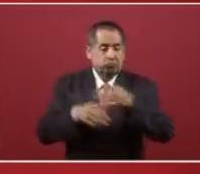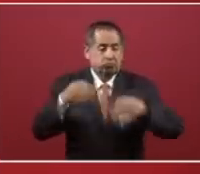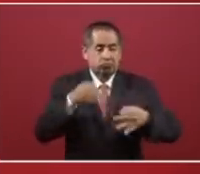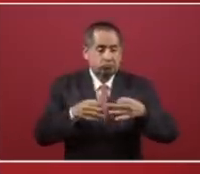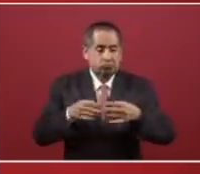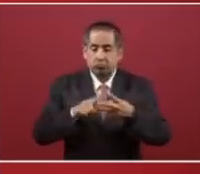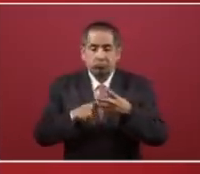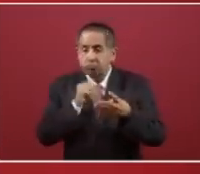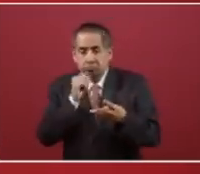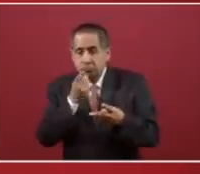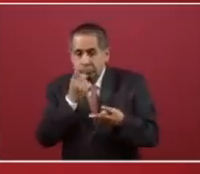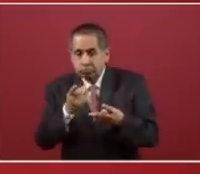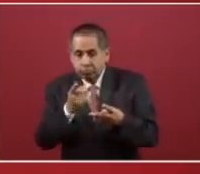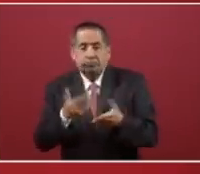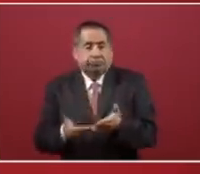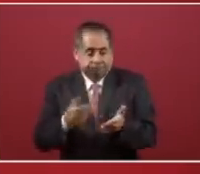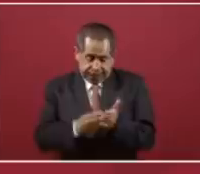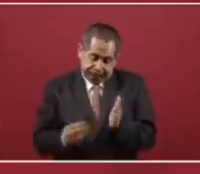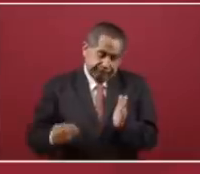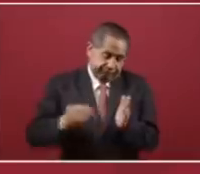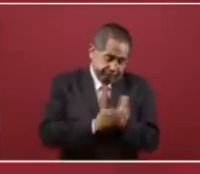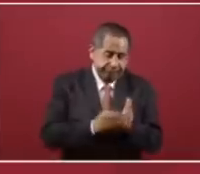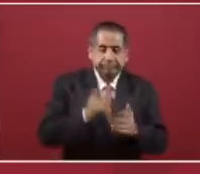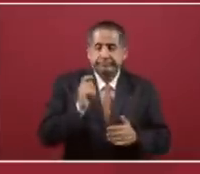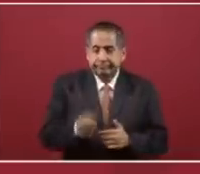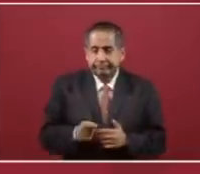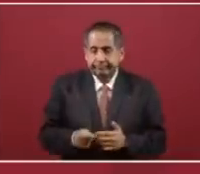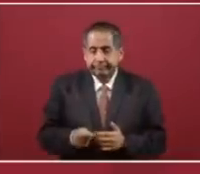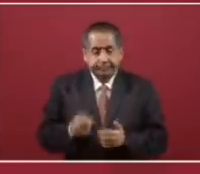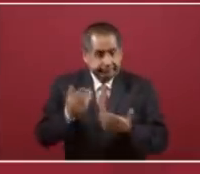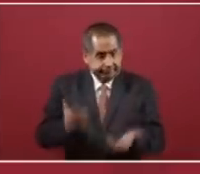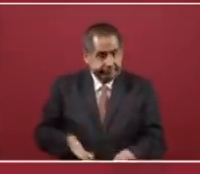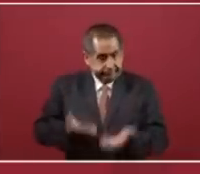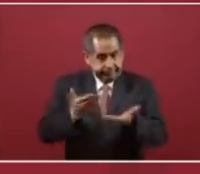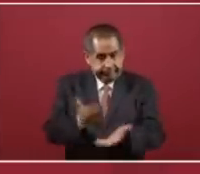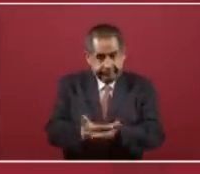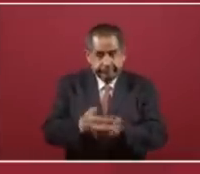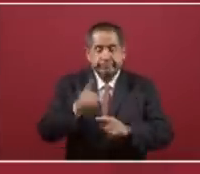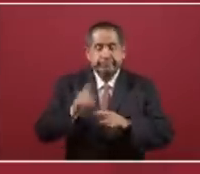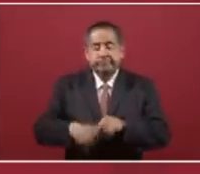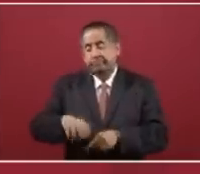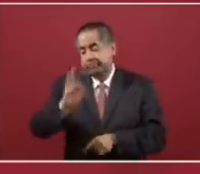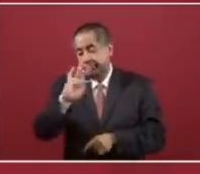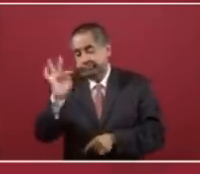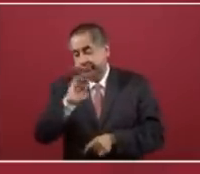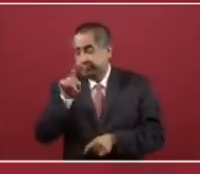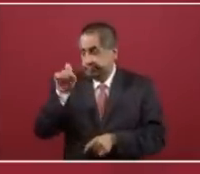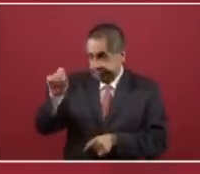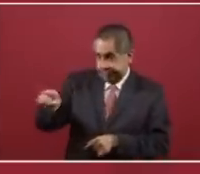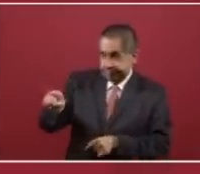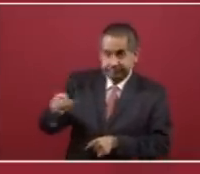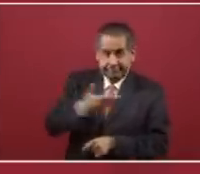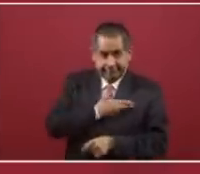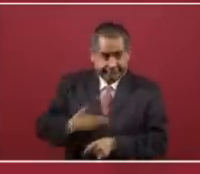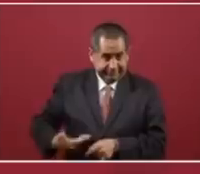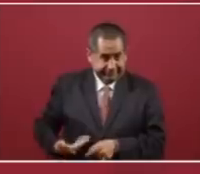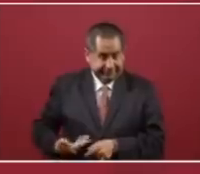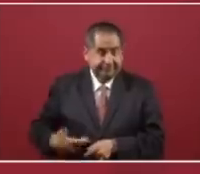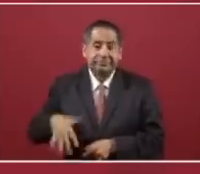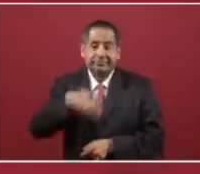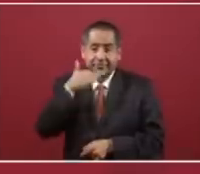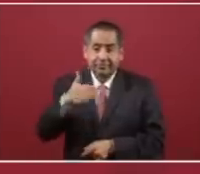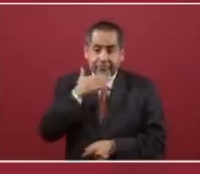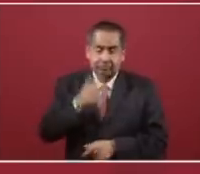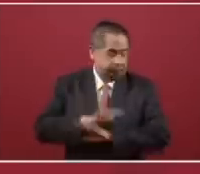electorales entonces la reforma que se está proponiendo es en el caso de corrupción que no haya